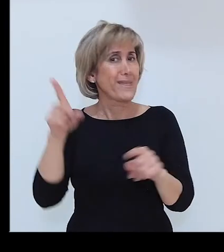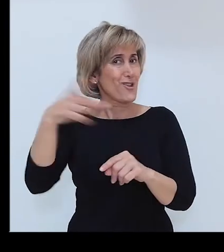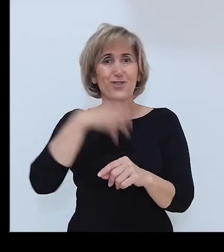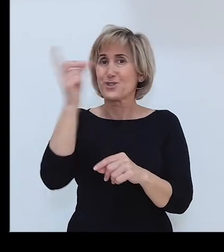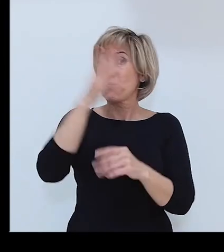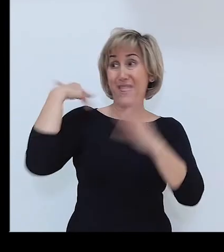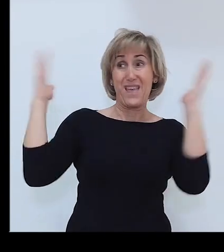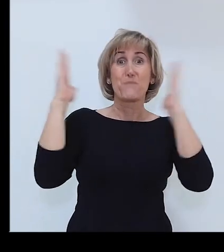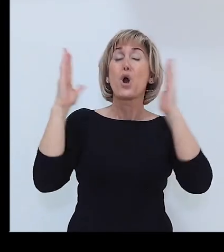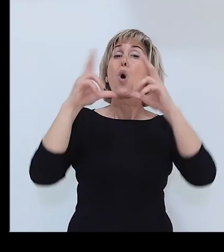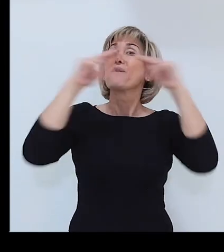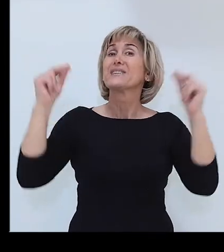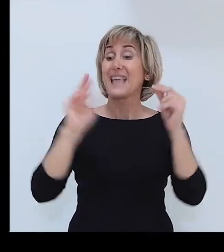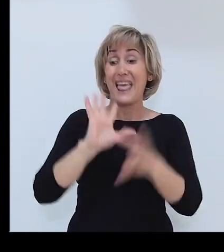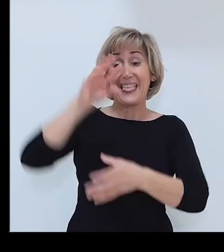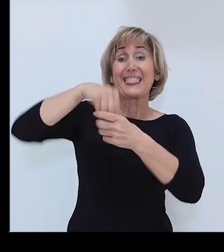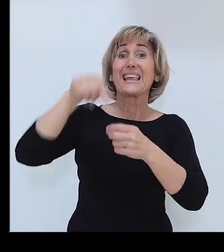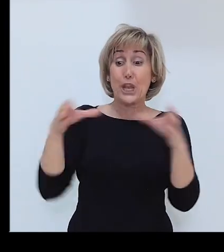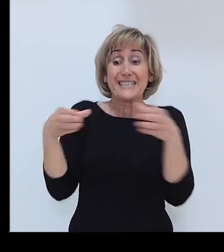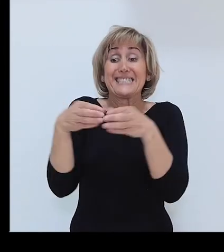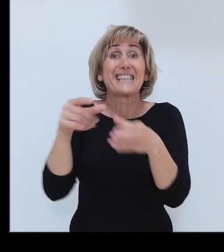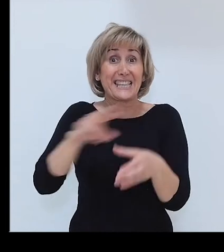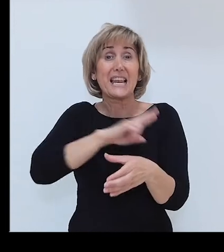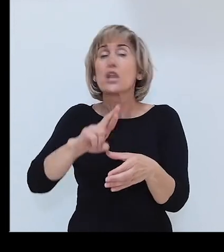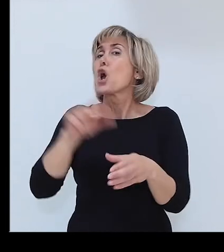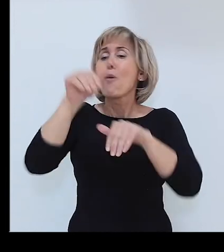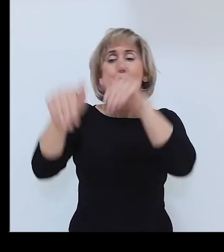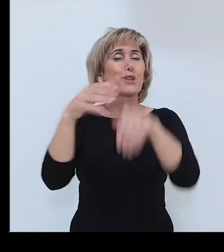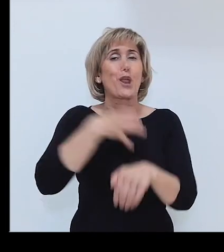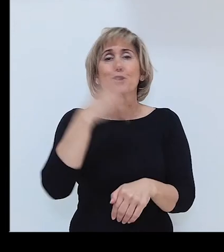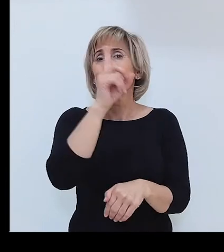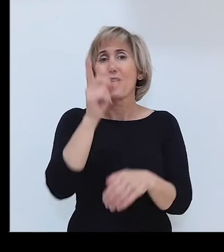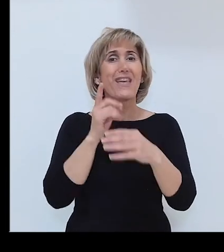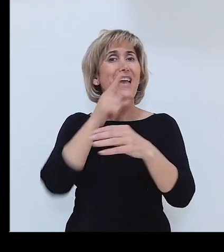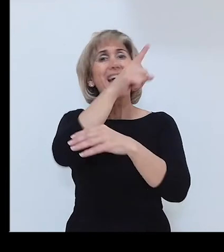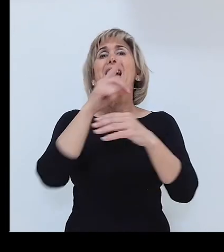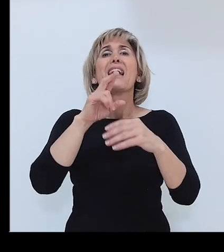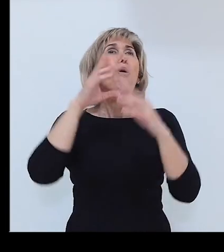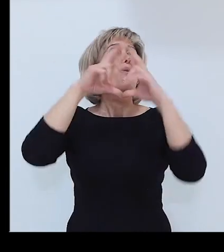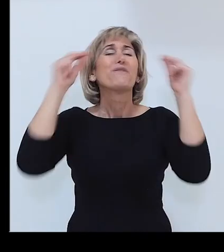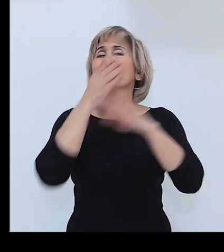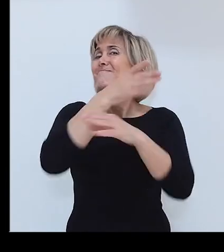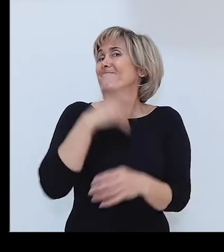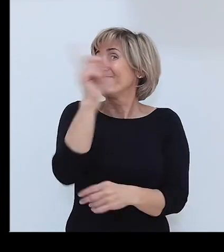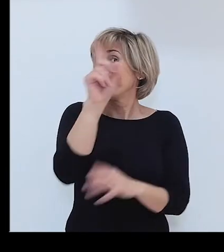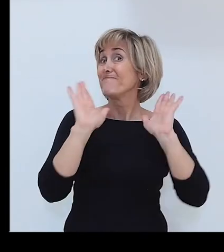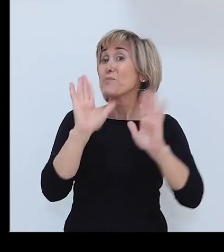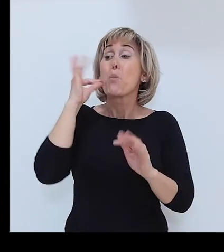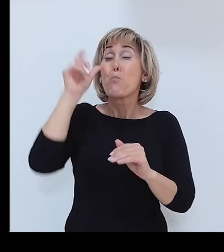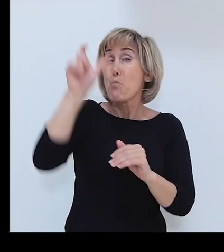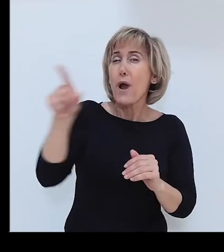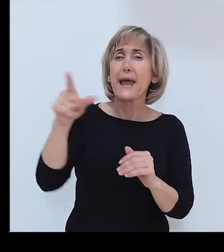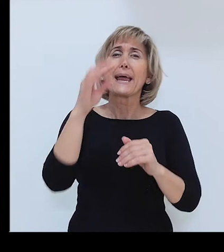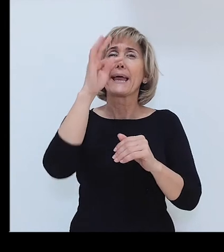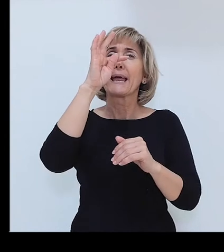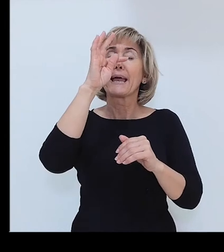por supuesto, ir en esa época a la universidad, también lo tenían estas sectas religiosas. No votaban y no iban a la universidad. Pero fue, como